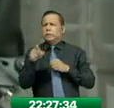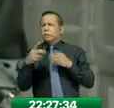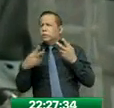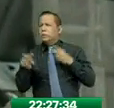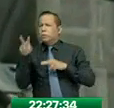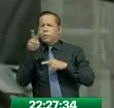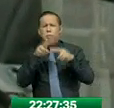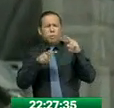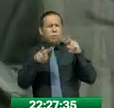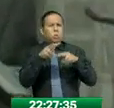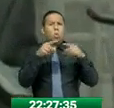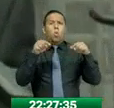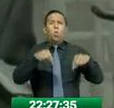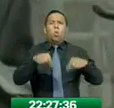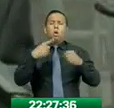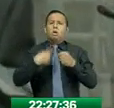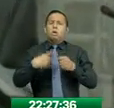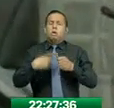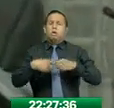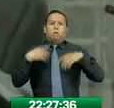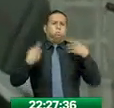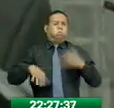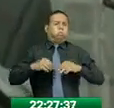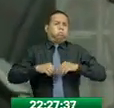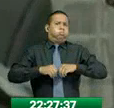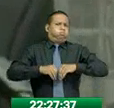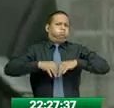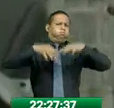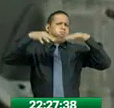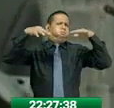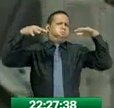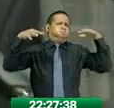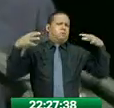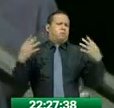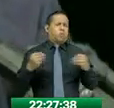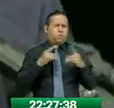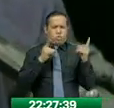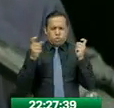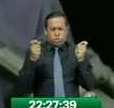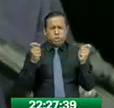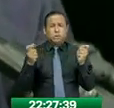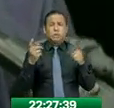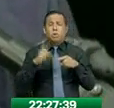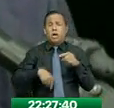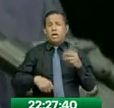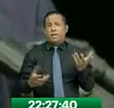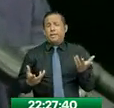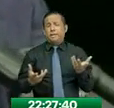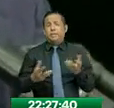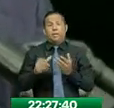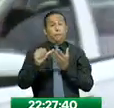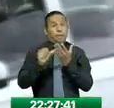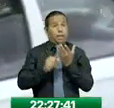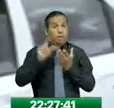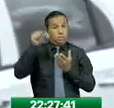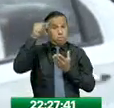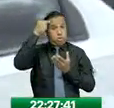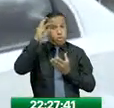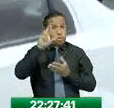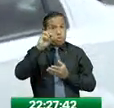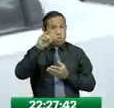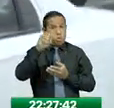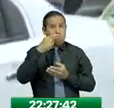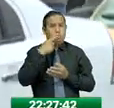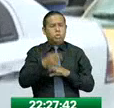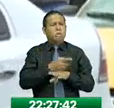los casos acá a Quito. Estamos en una situación crítica, pero controlada. Según la ministra de Gobierno, María Paula Romo, en Quito no se tomó